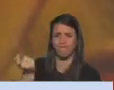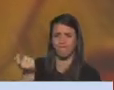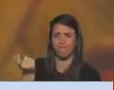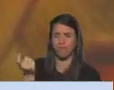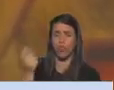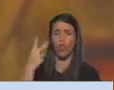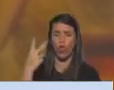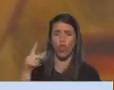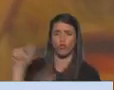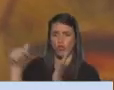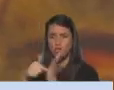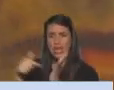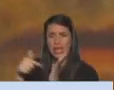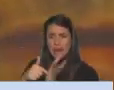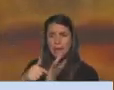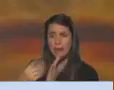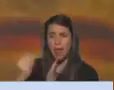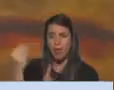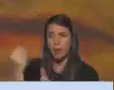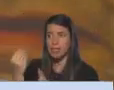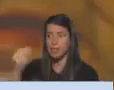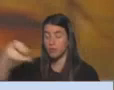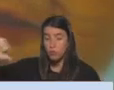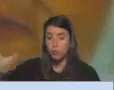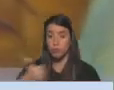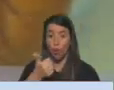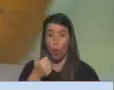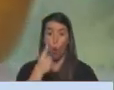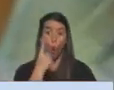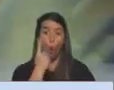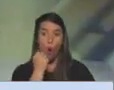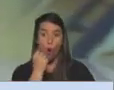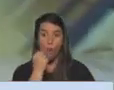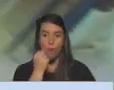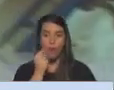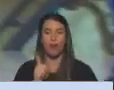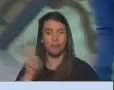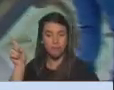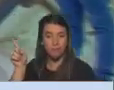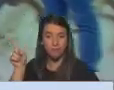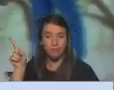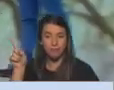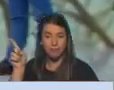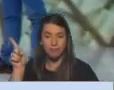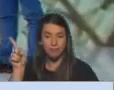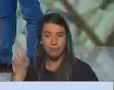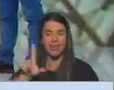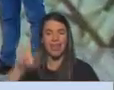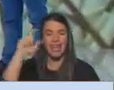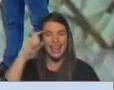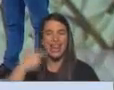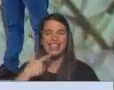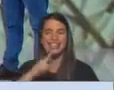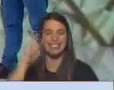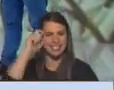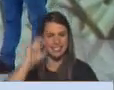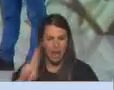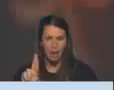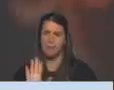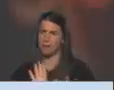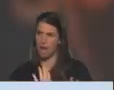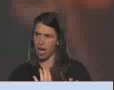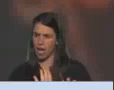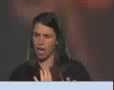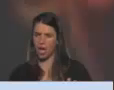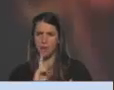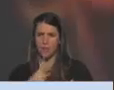repente sale un hombre, Andrew Lester, a quien estamos viendo también. ¿Cómo dijiste ahí ese apellido? Andrew Lester. Para un momento.